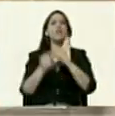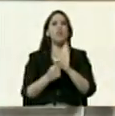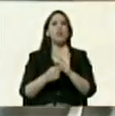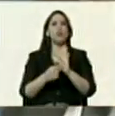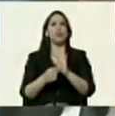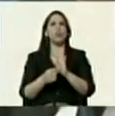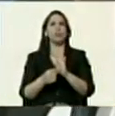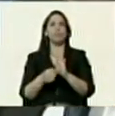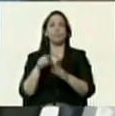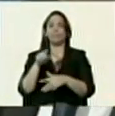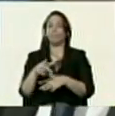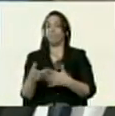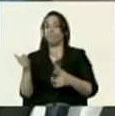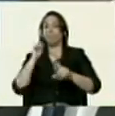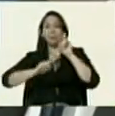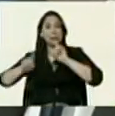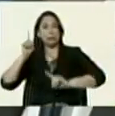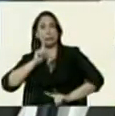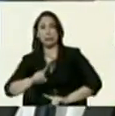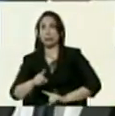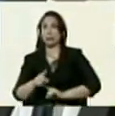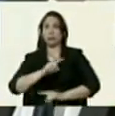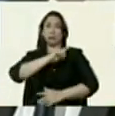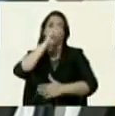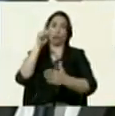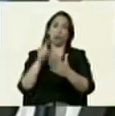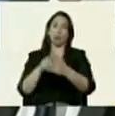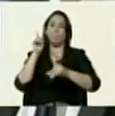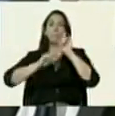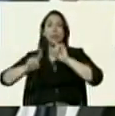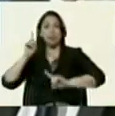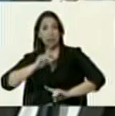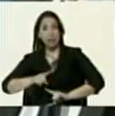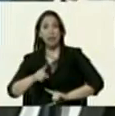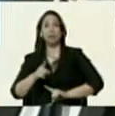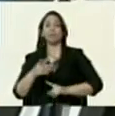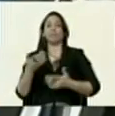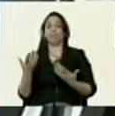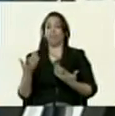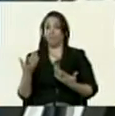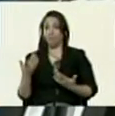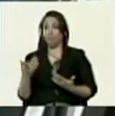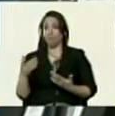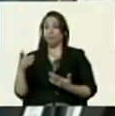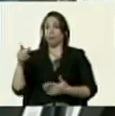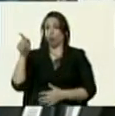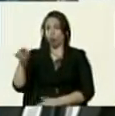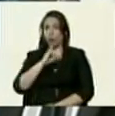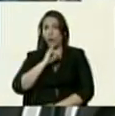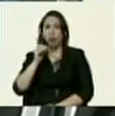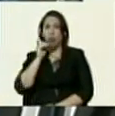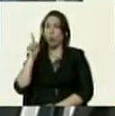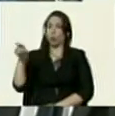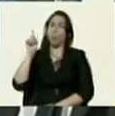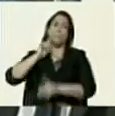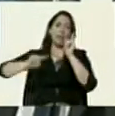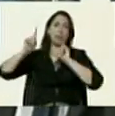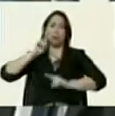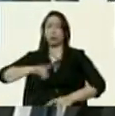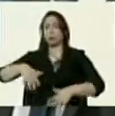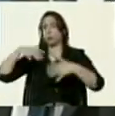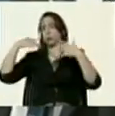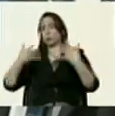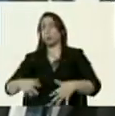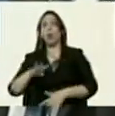Duque, en la mentira estás invicto, por lo menos en la mentira sirves. O no sirves, mejor dicho. ¿Ah? Pásame las